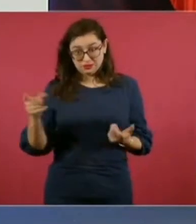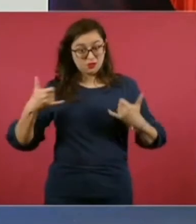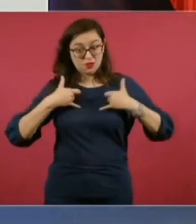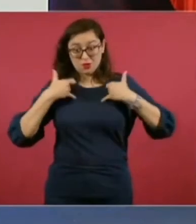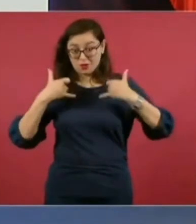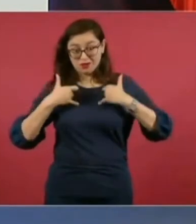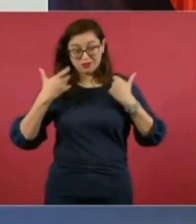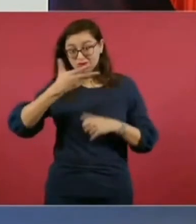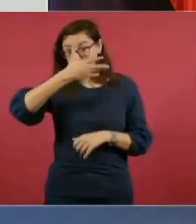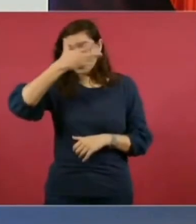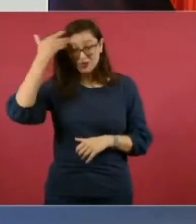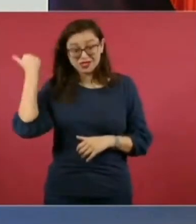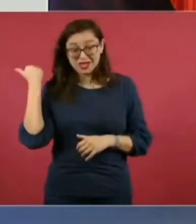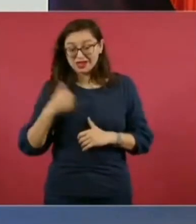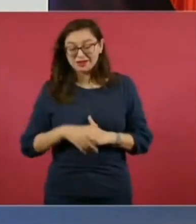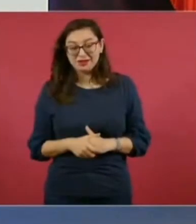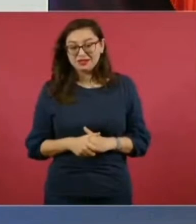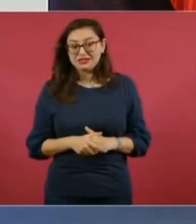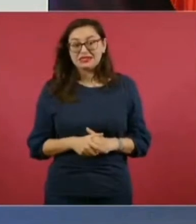una